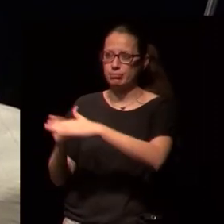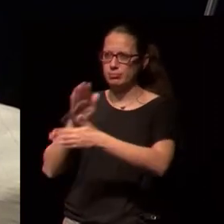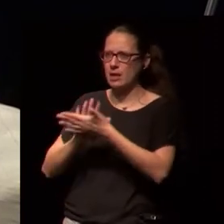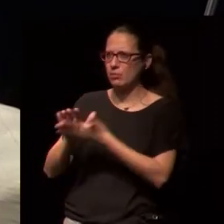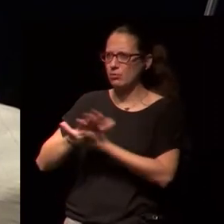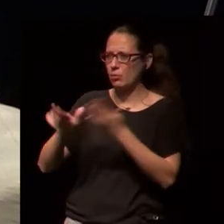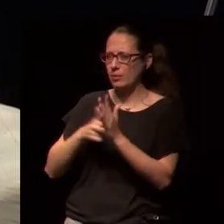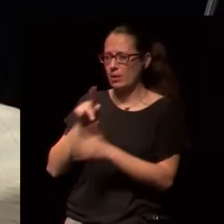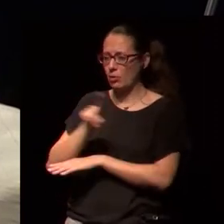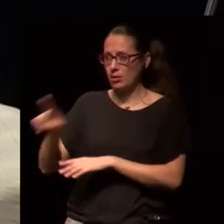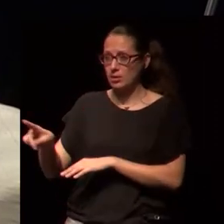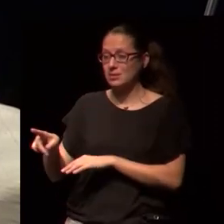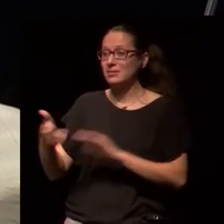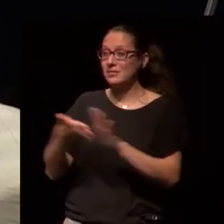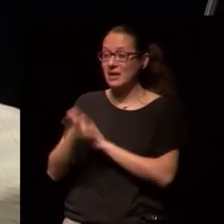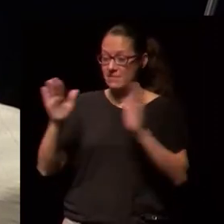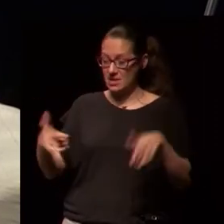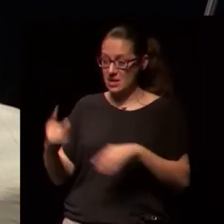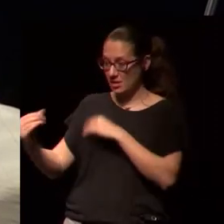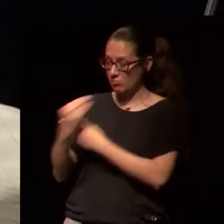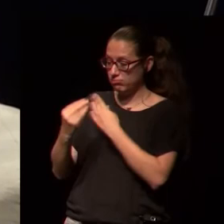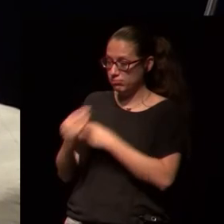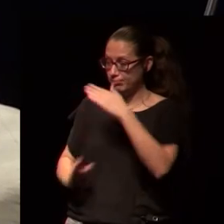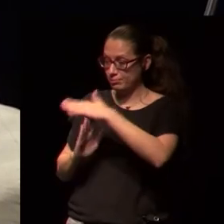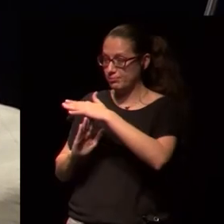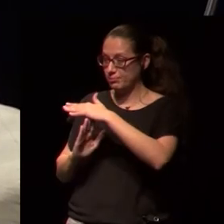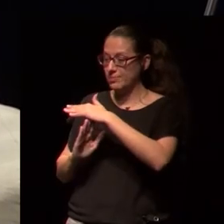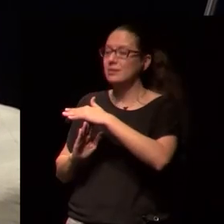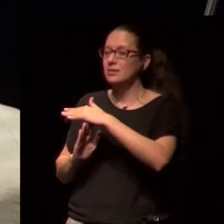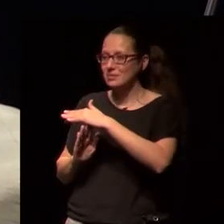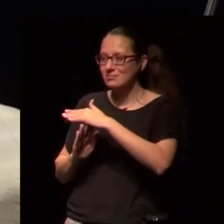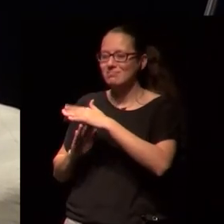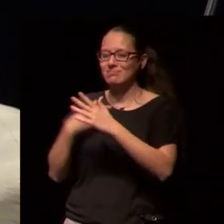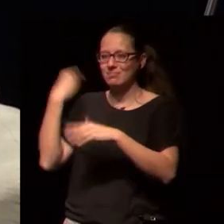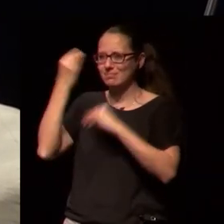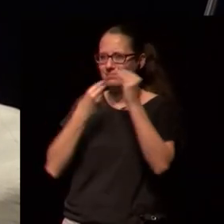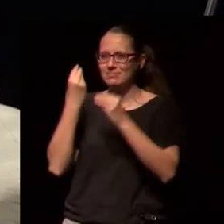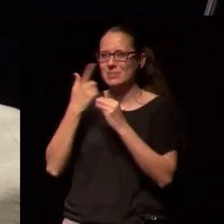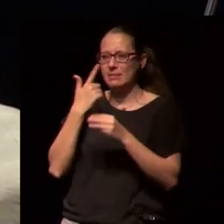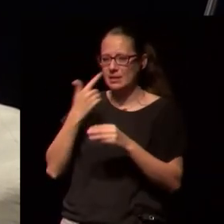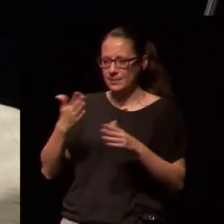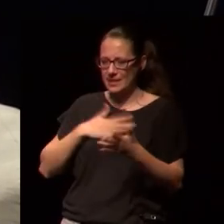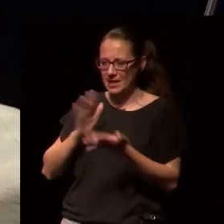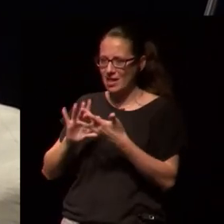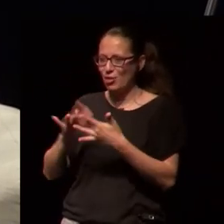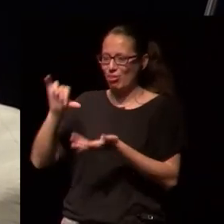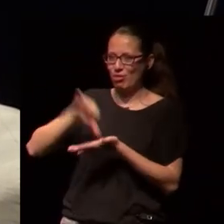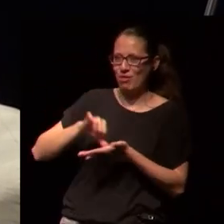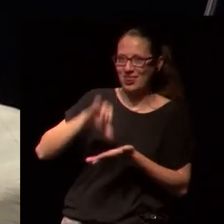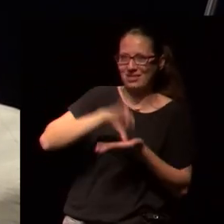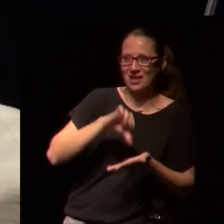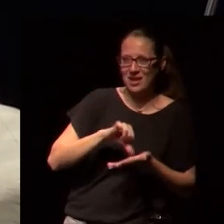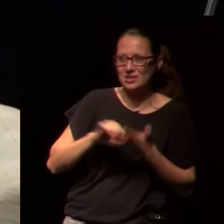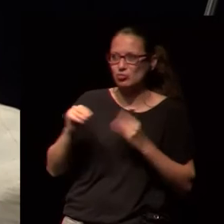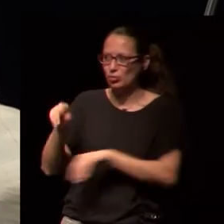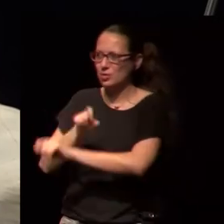replantearse la naturaleza misma de su relación para con la ciudad de Atenas y sus ciudadanos, los habitantes. Y dicen, la vida es